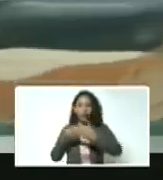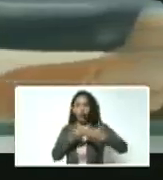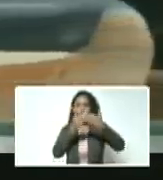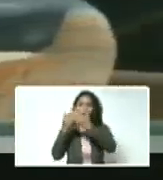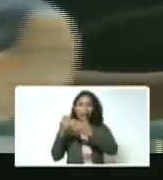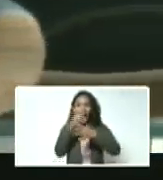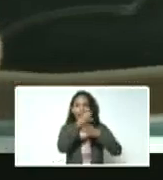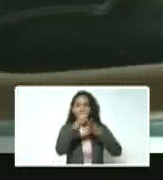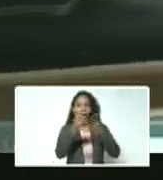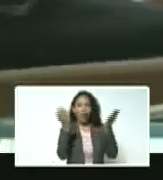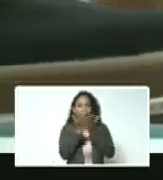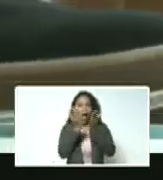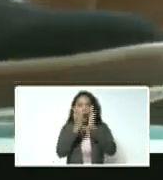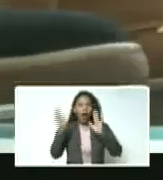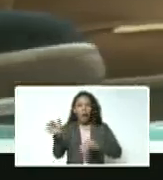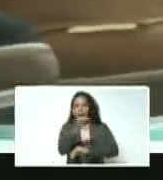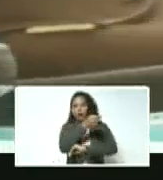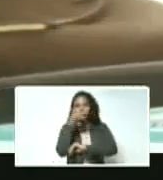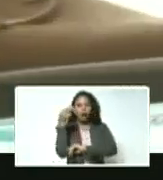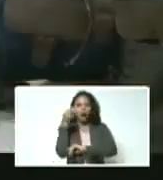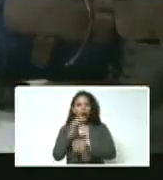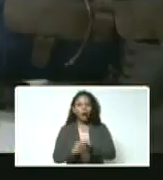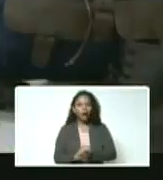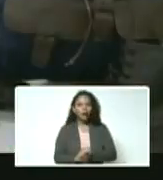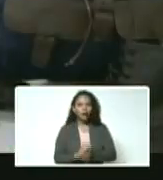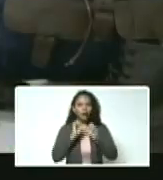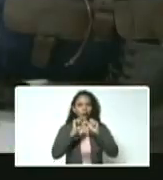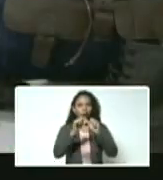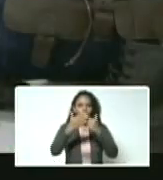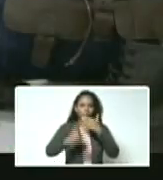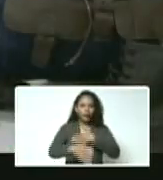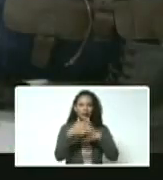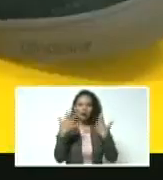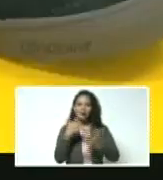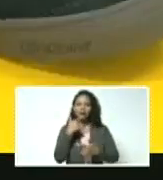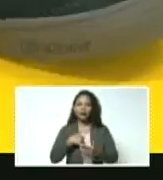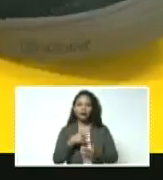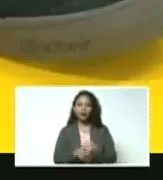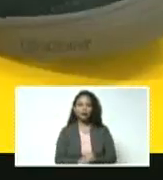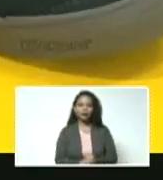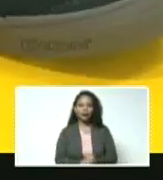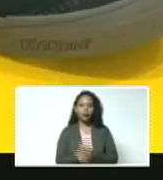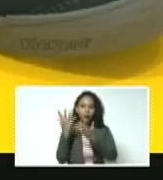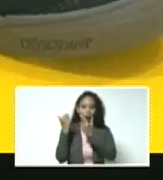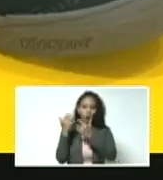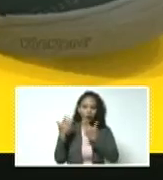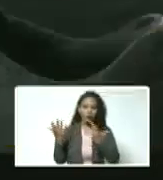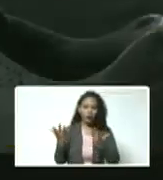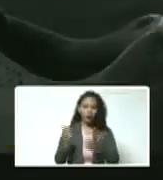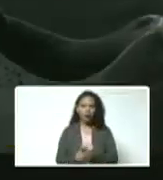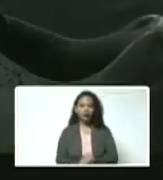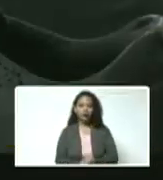línea colegial que es perfecta. Y seguimos adelante. ¿Qué me dicen? ¿Qué me dicen? Bueno,